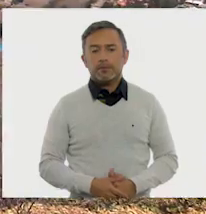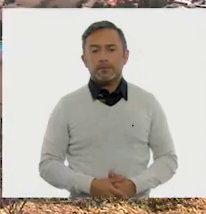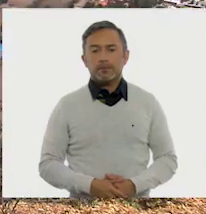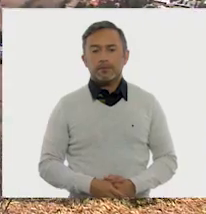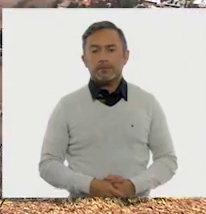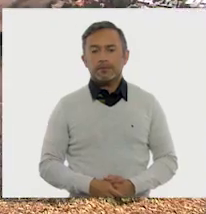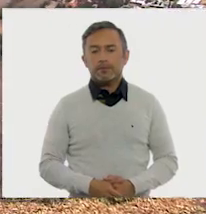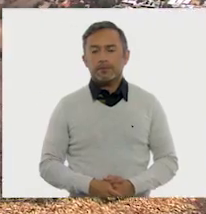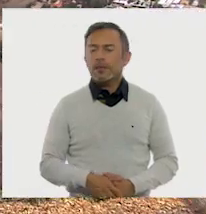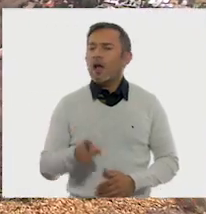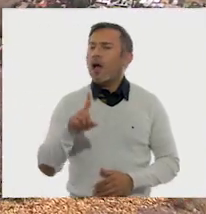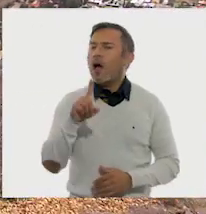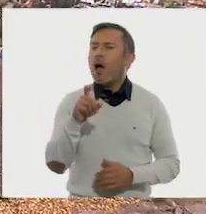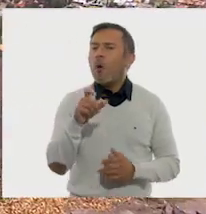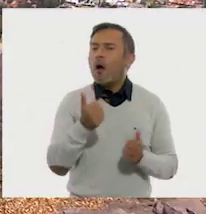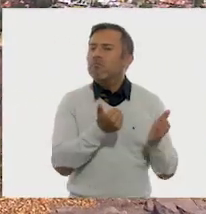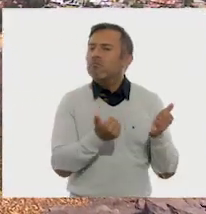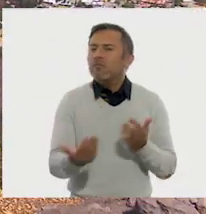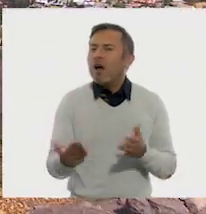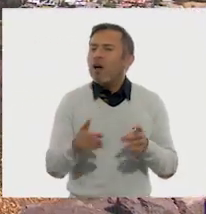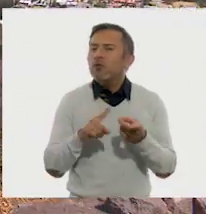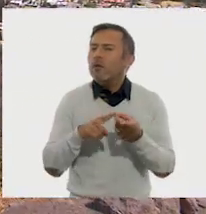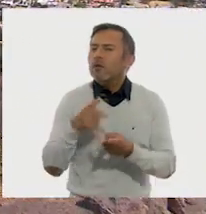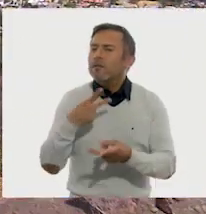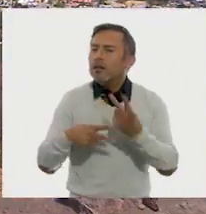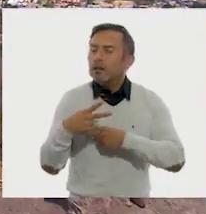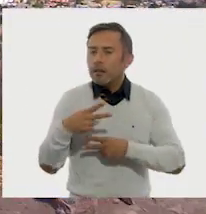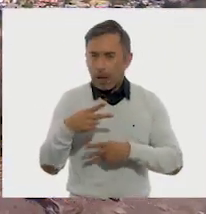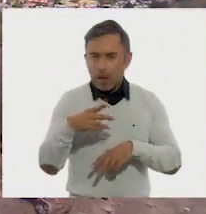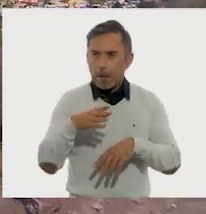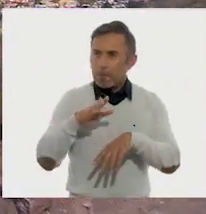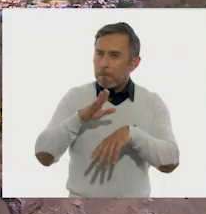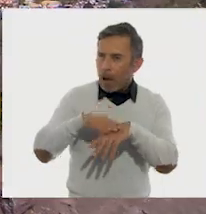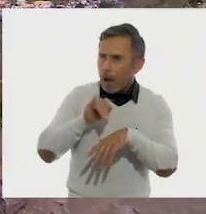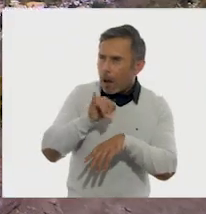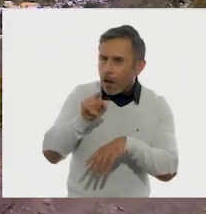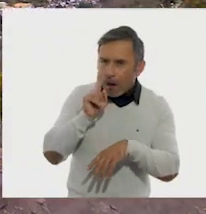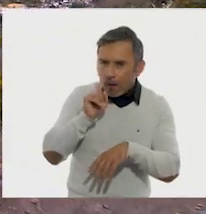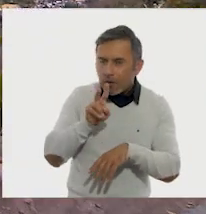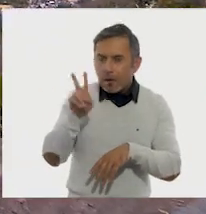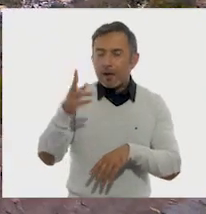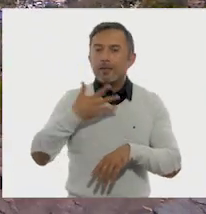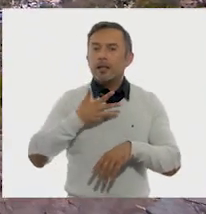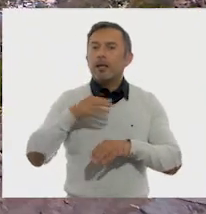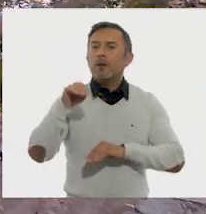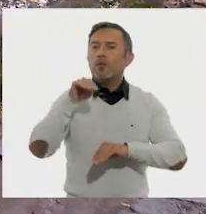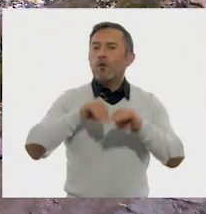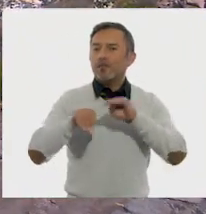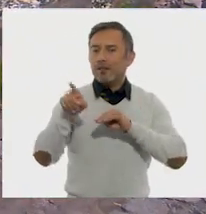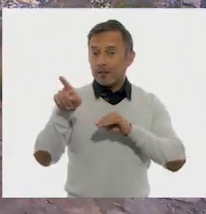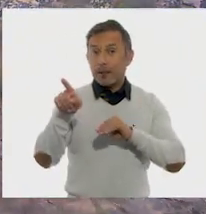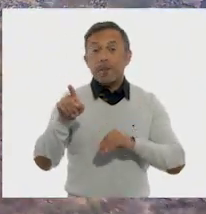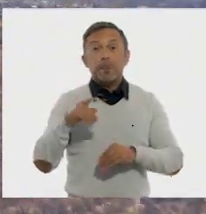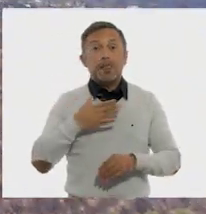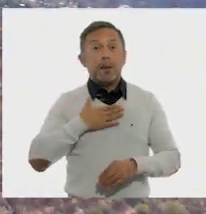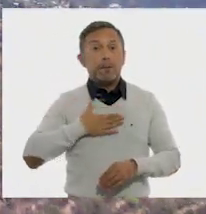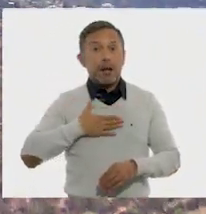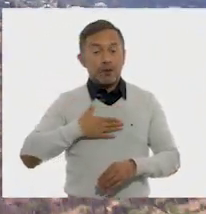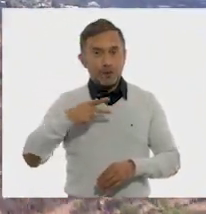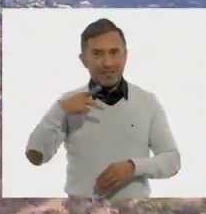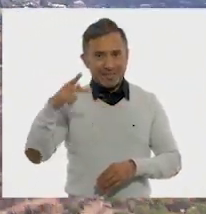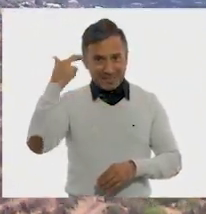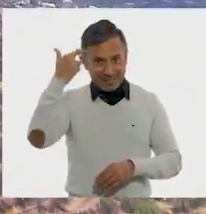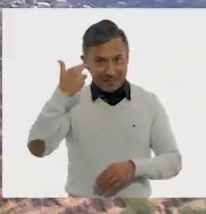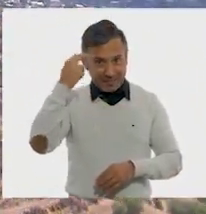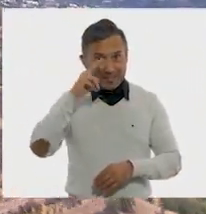¿De dónde traían el agua? El agua, lo vamos a ver un poquito más arriba, lo traen de estos dos cerros. De hecho, los baños de Nezahualcóyotl es un conjunto de